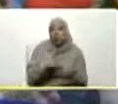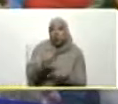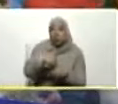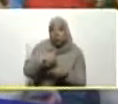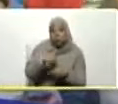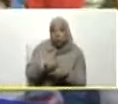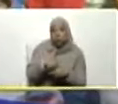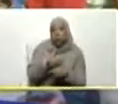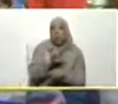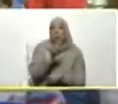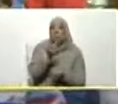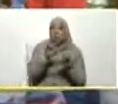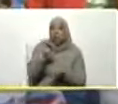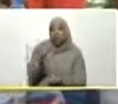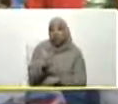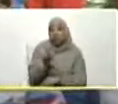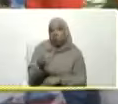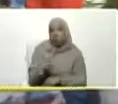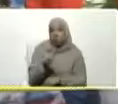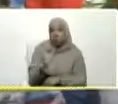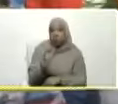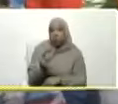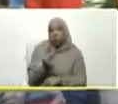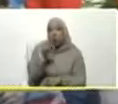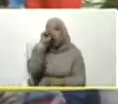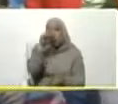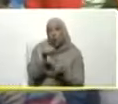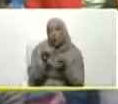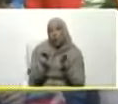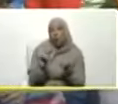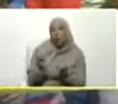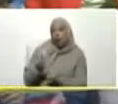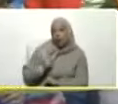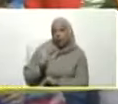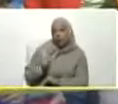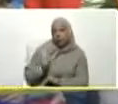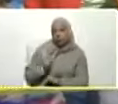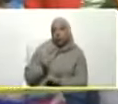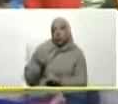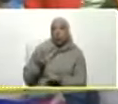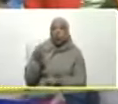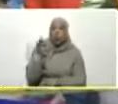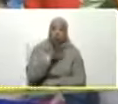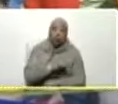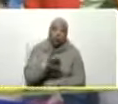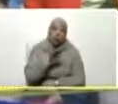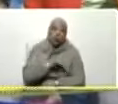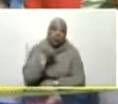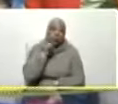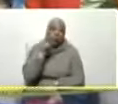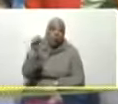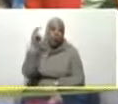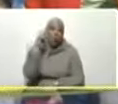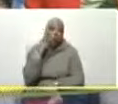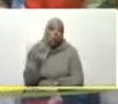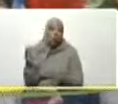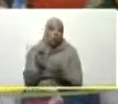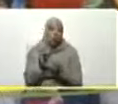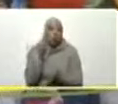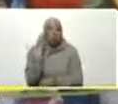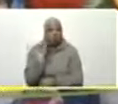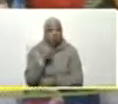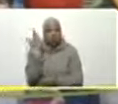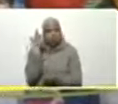cuatro etapas de la revolución, en un solo propósito: garantizar la construcción del socialismo bolivariano, unidos en Bolívar,